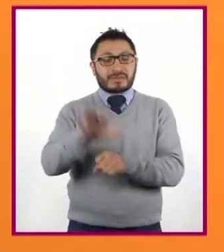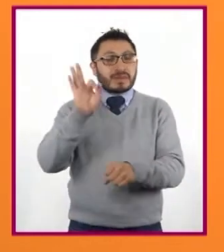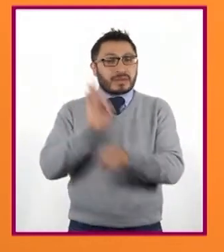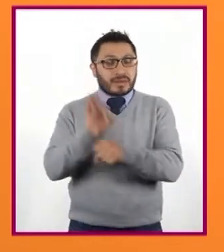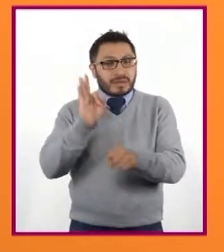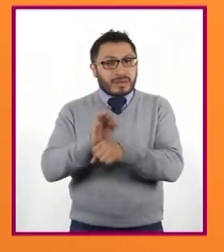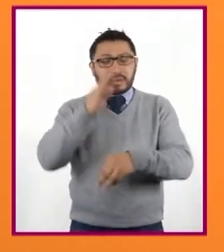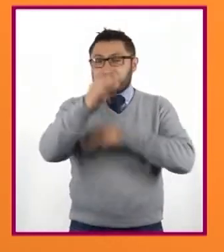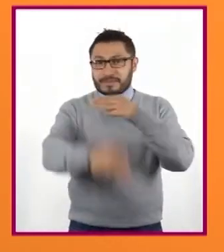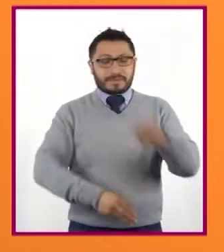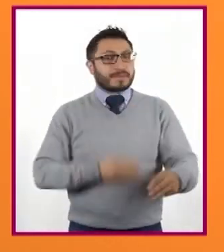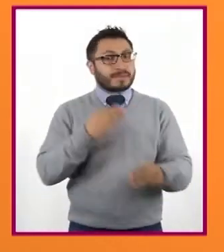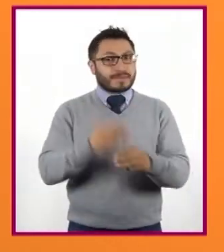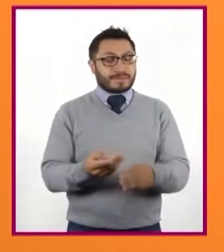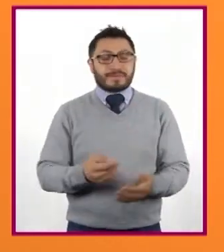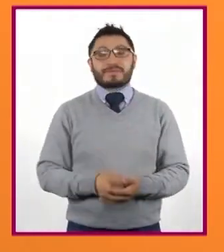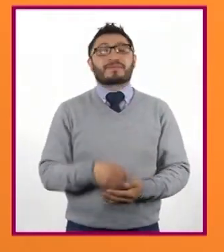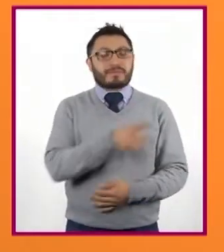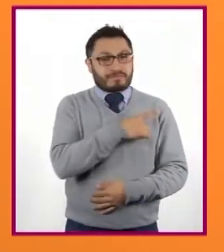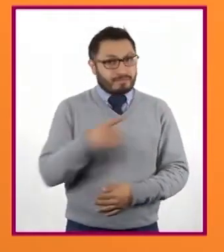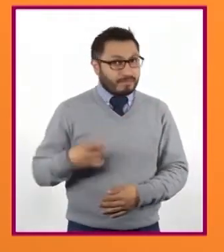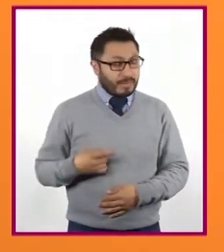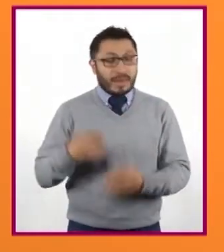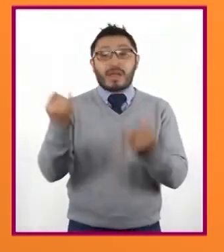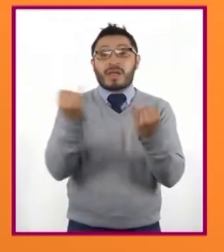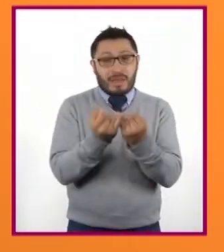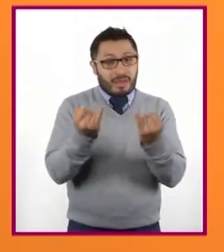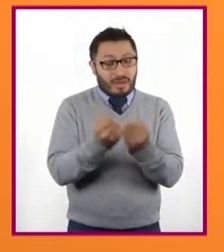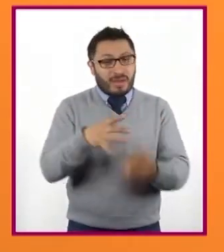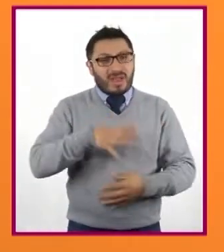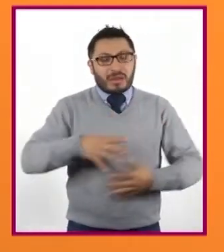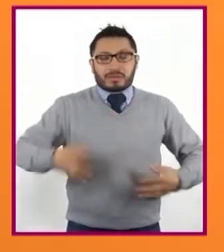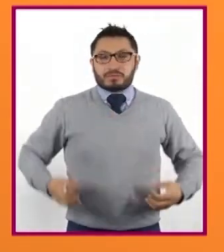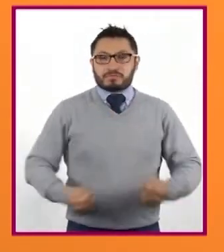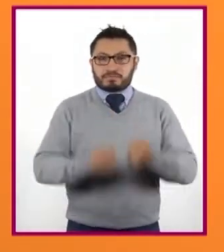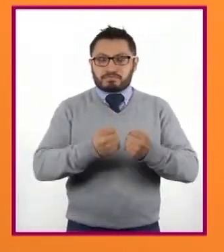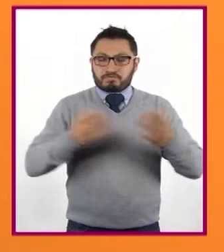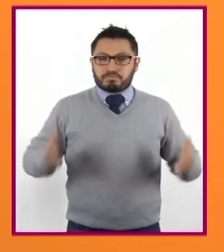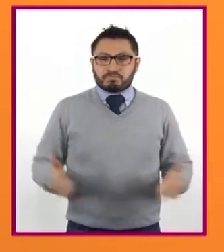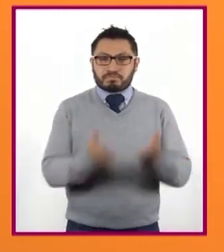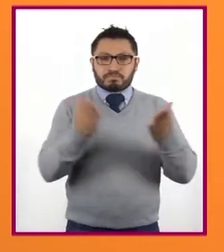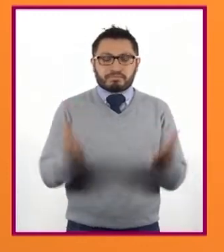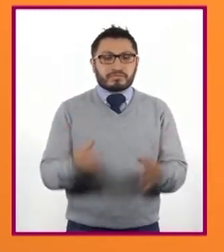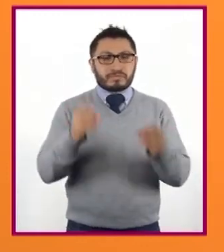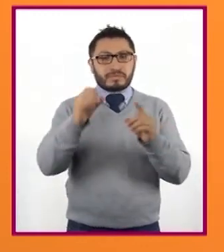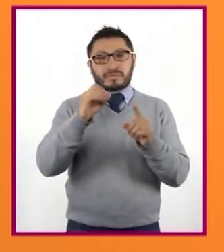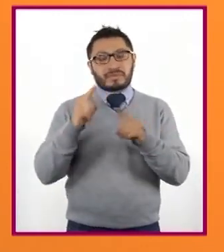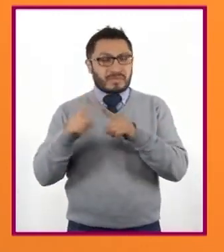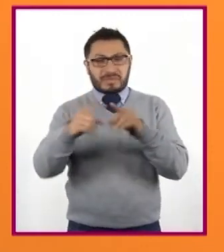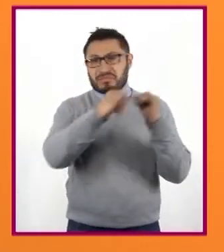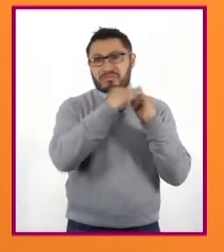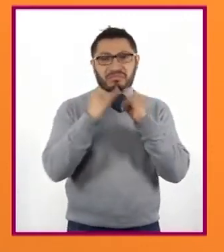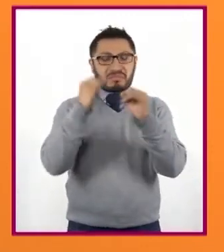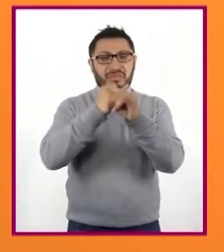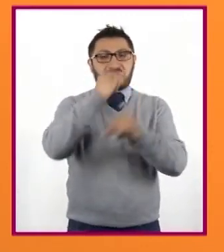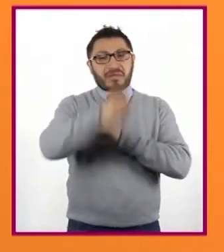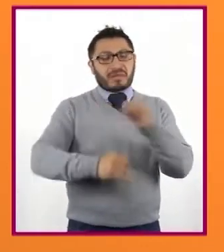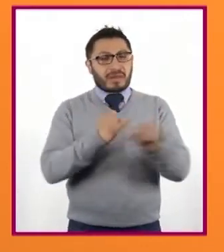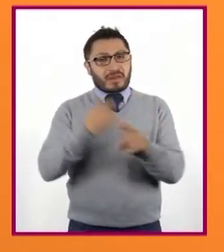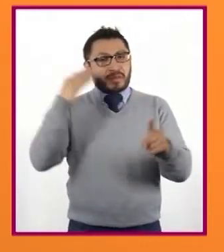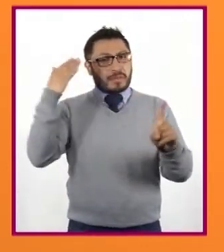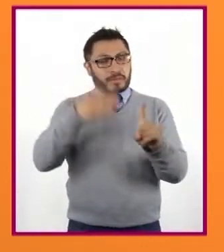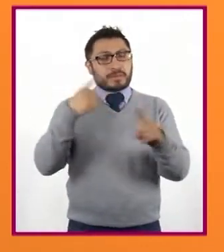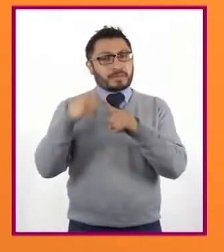protegerse en todo el mundo. Asimismo, se han fortalecido organismos internacionales con diversos fines, pero